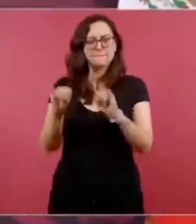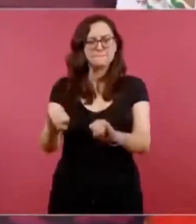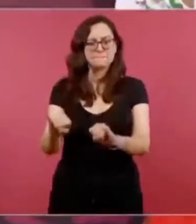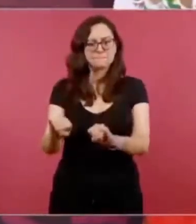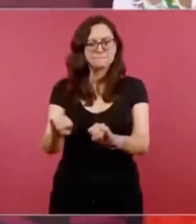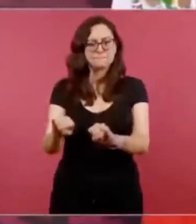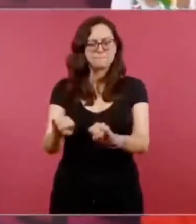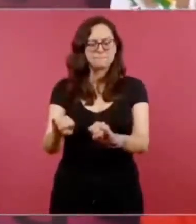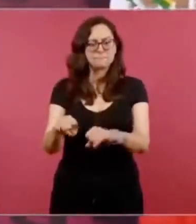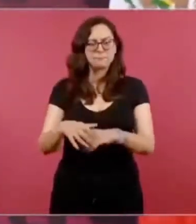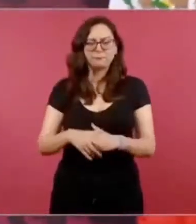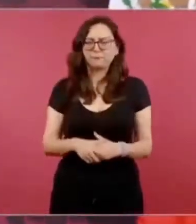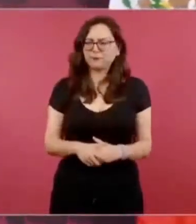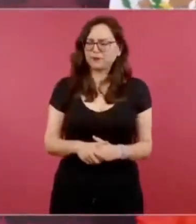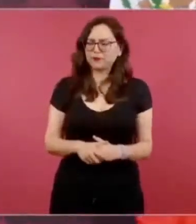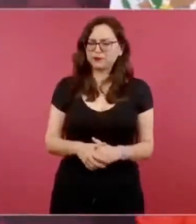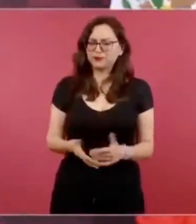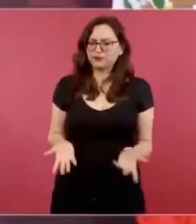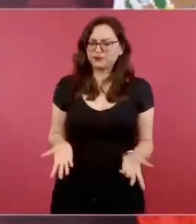3 años consecutivos.